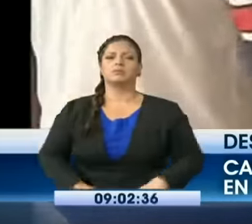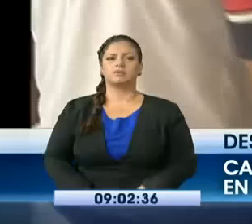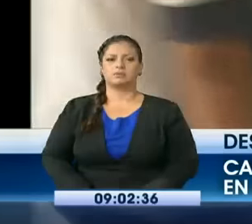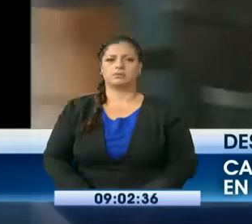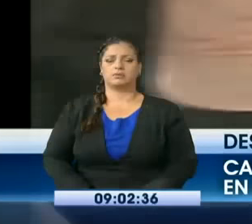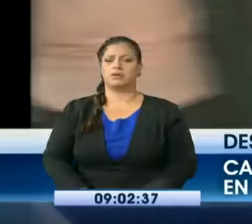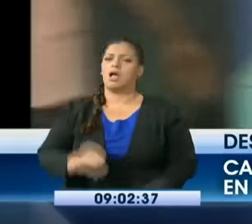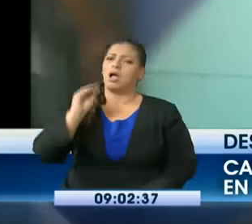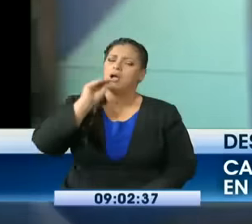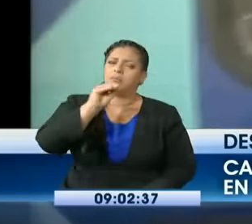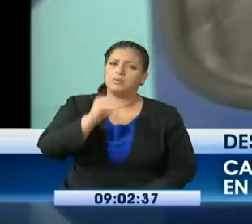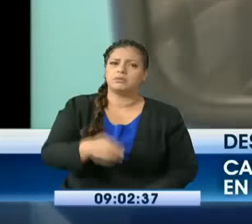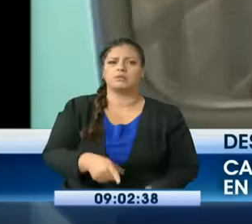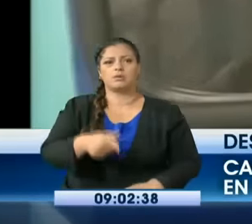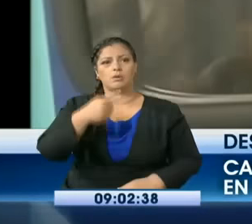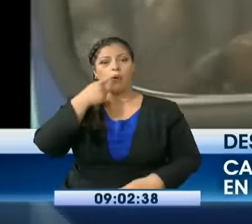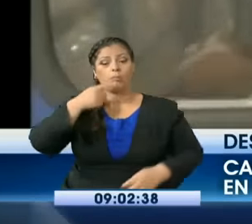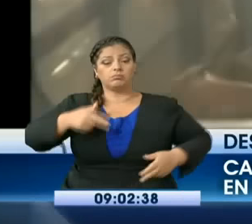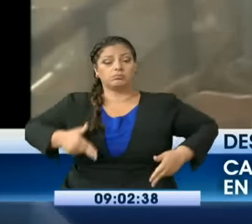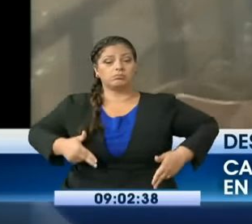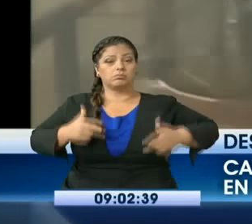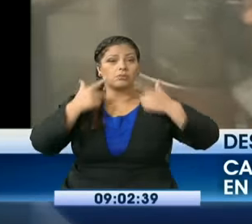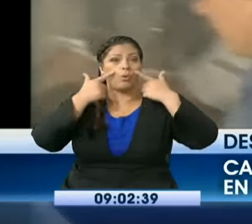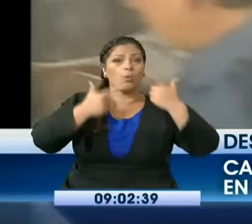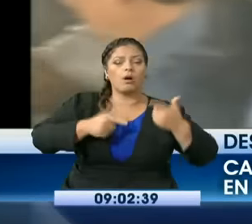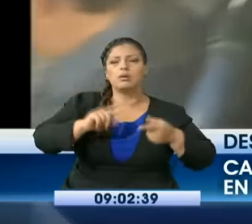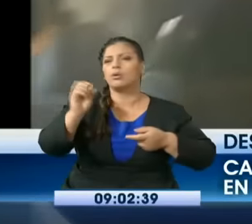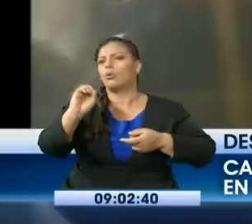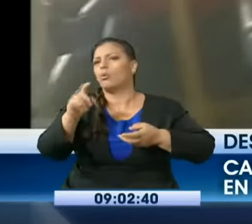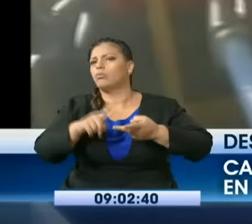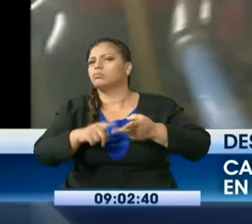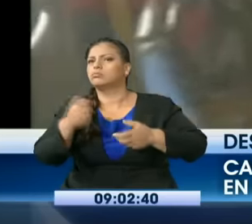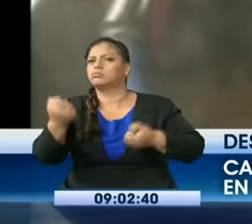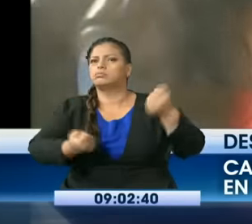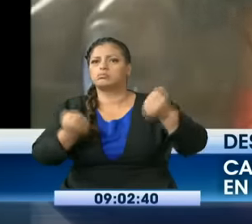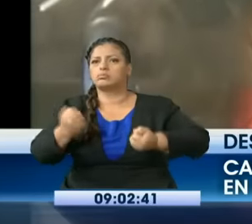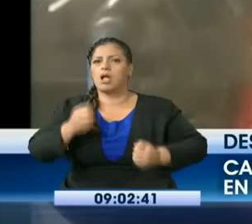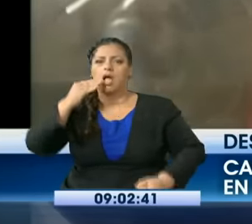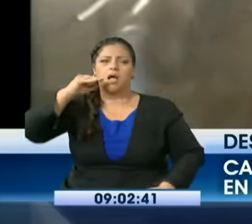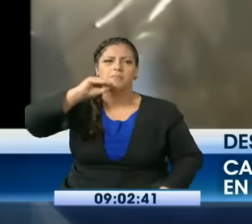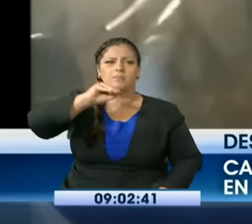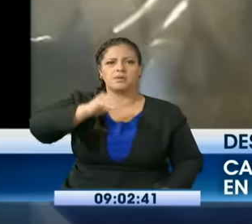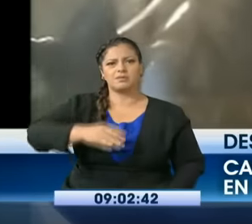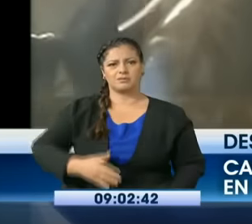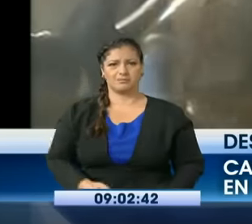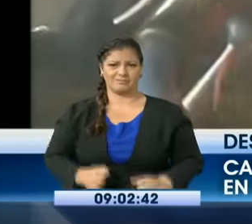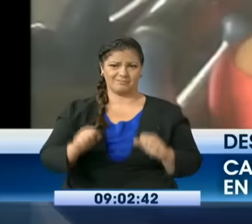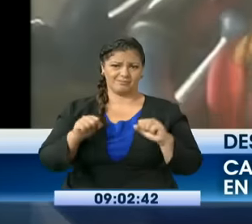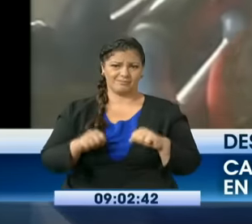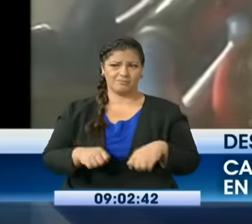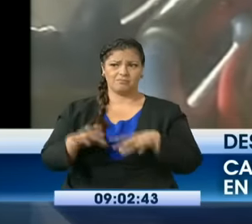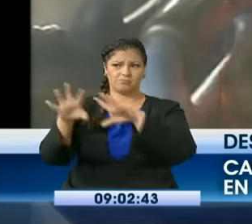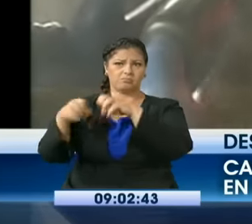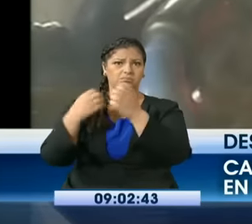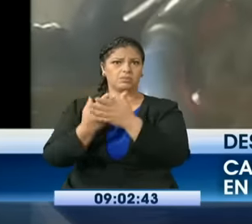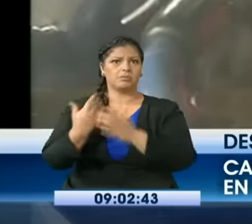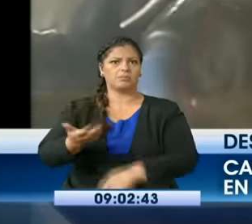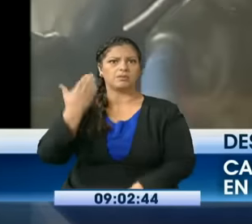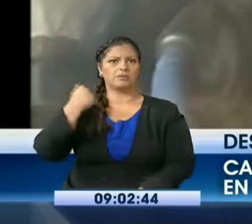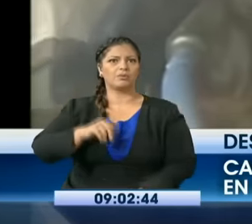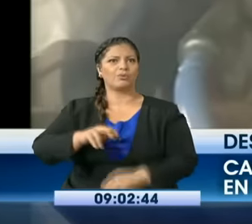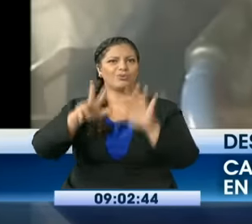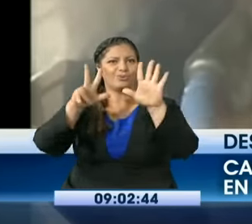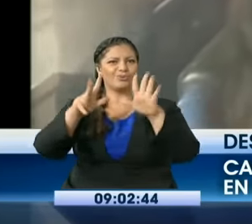como conductores, para poder nosotros actuar inmediatamente. Tenemos resultados ya, nosotros desde el 8 de marzo que realizamos